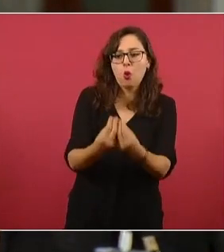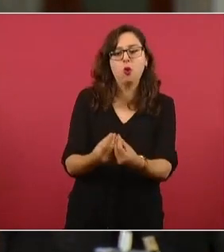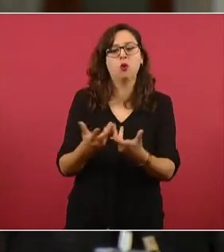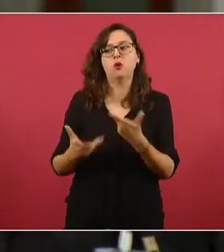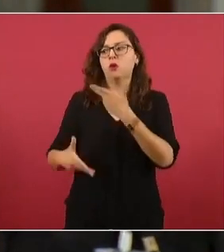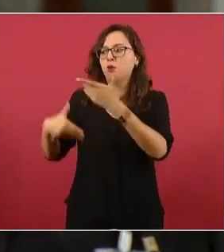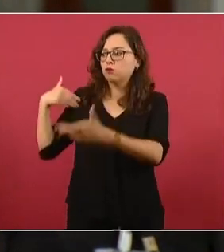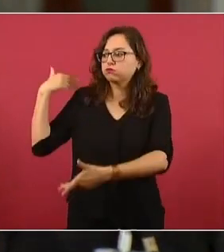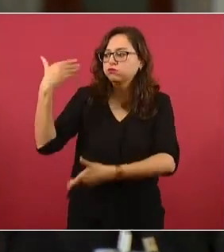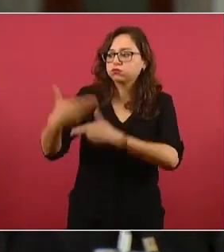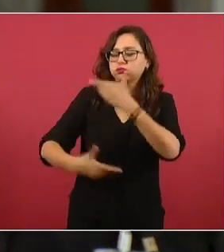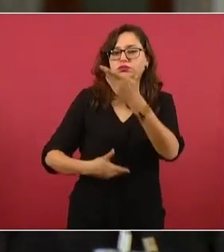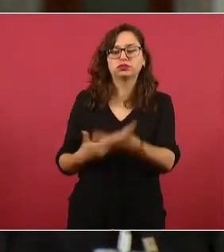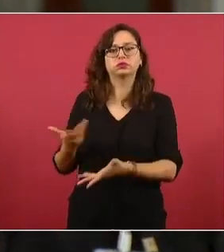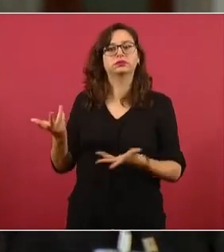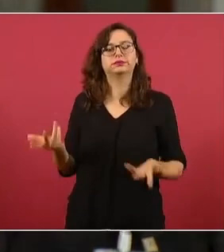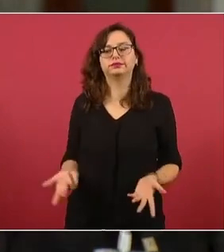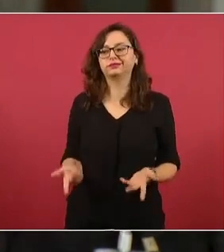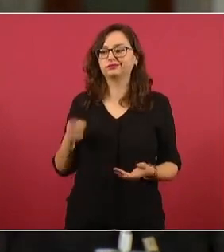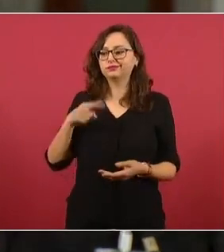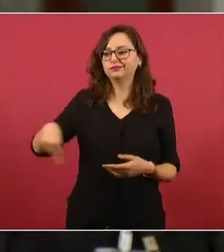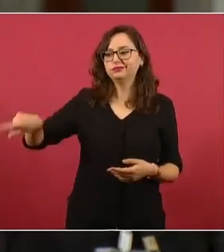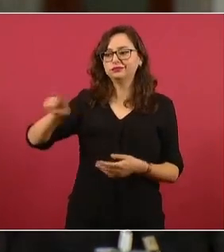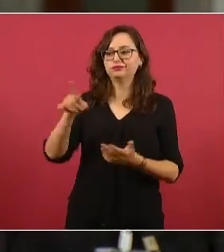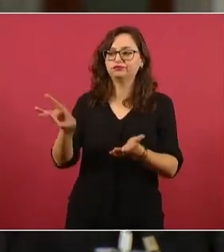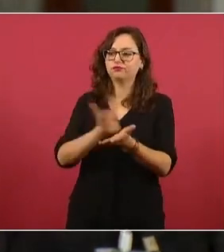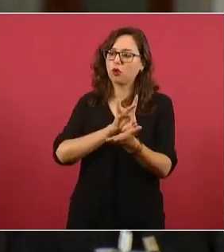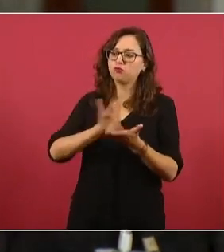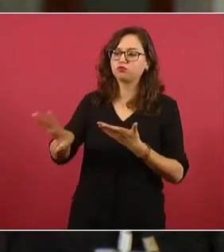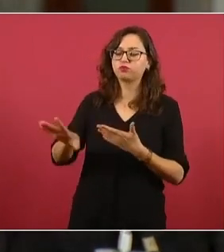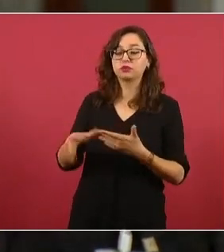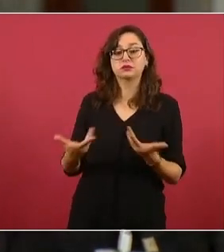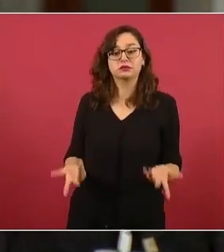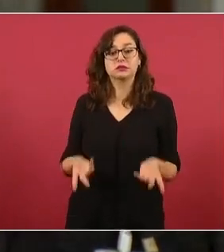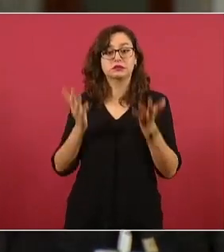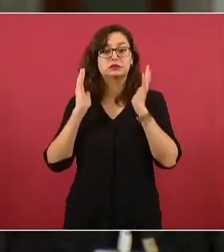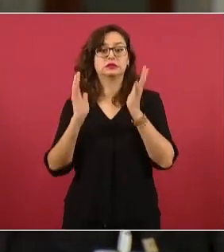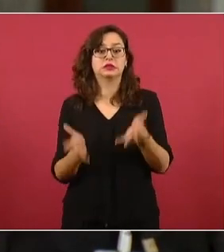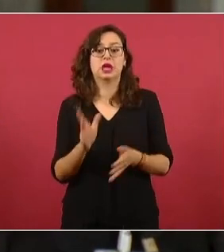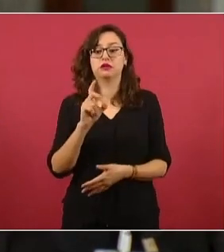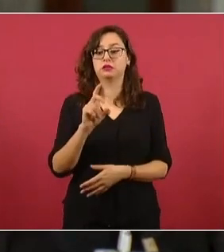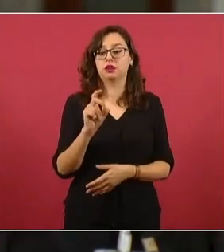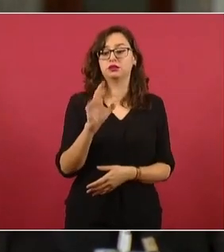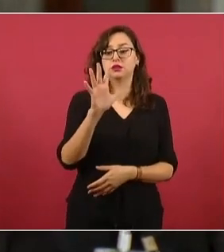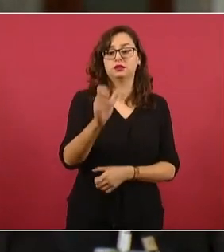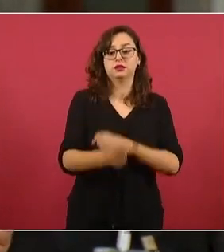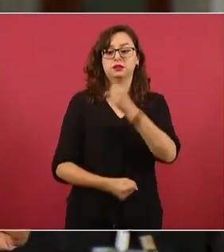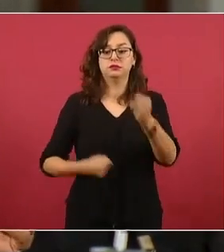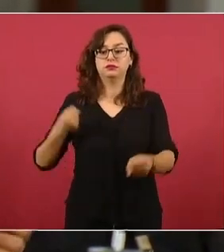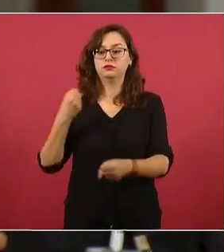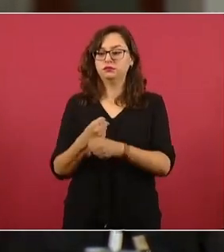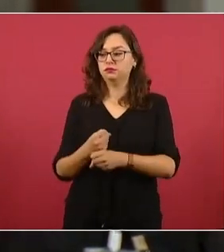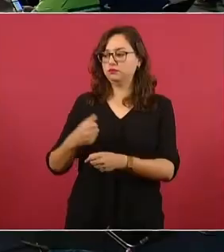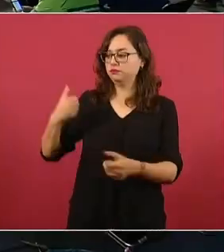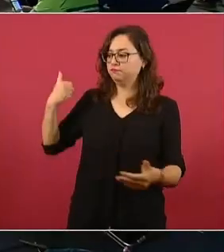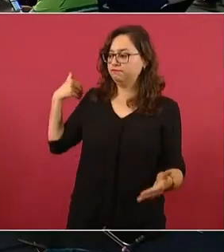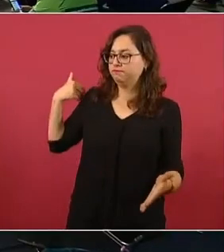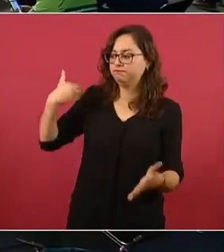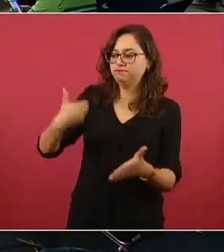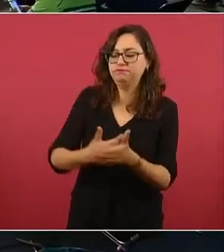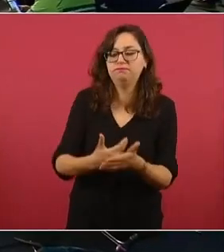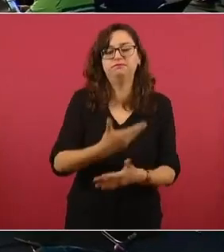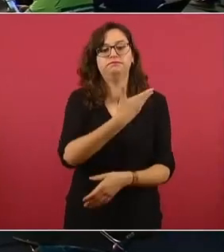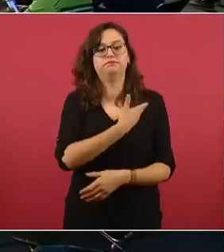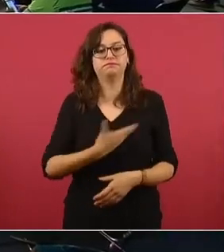ese despido, ayudarlos, apoyarlos. Han pasado 35 años, diversos